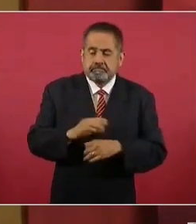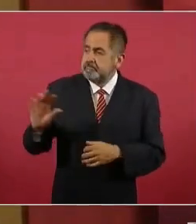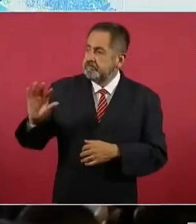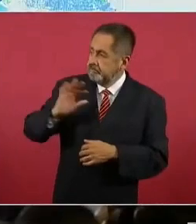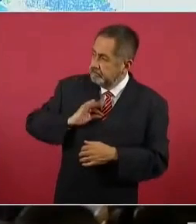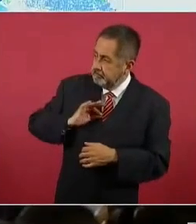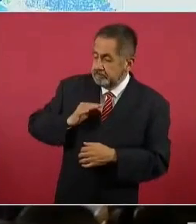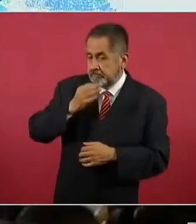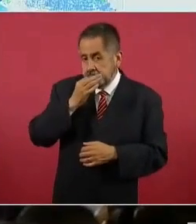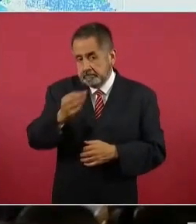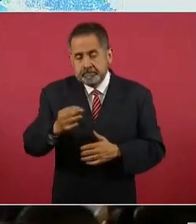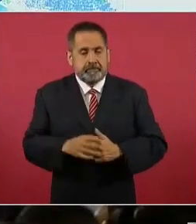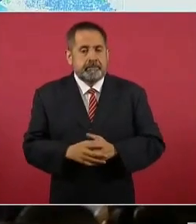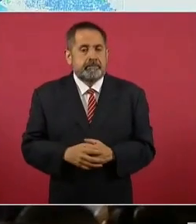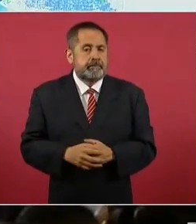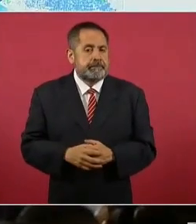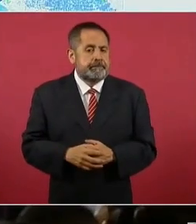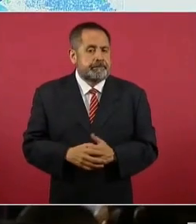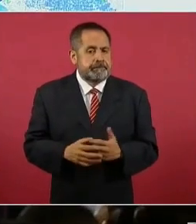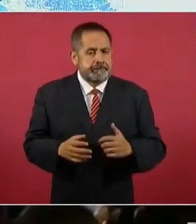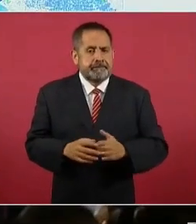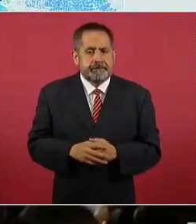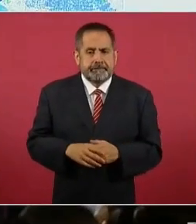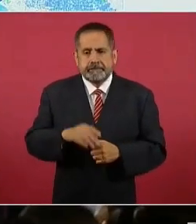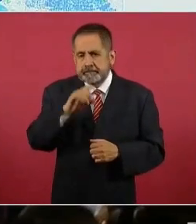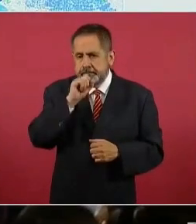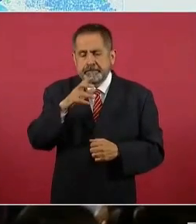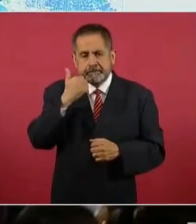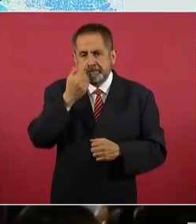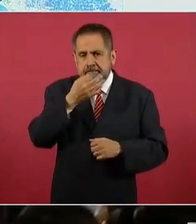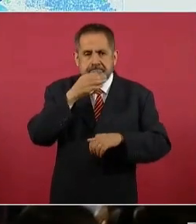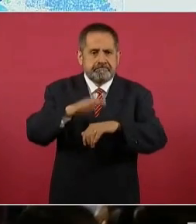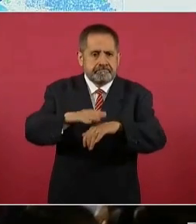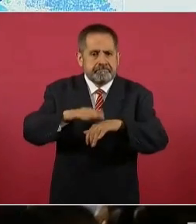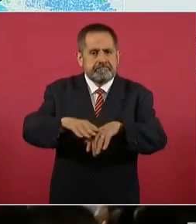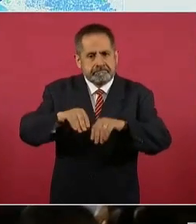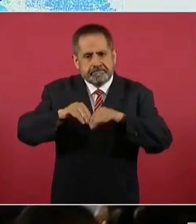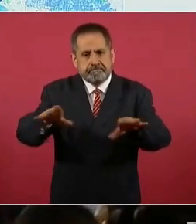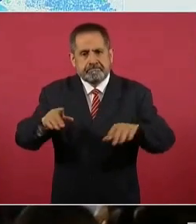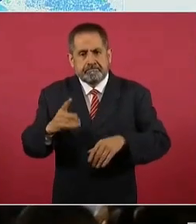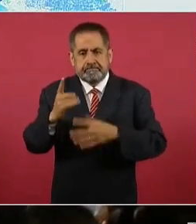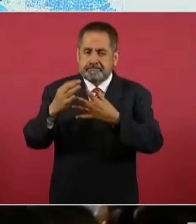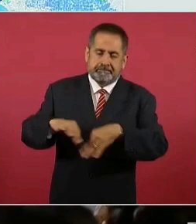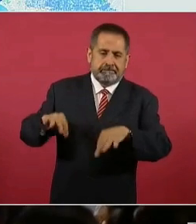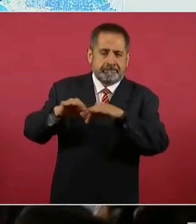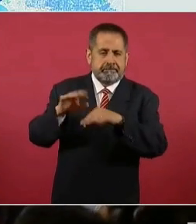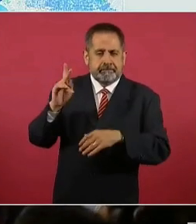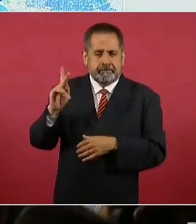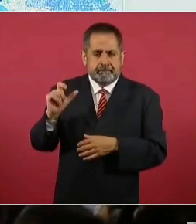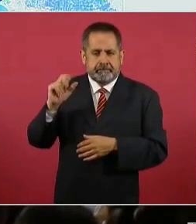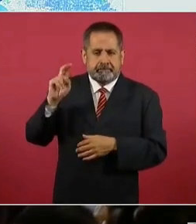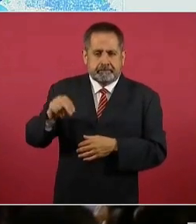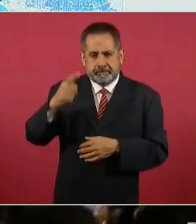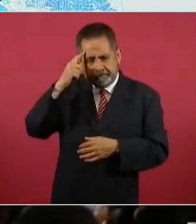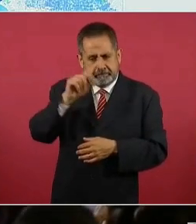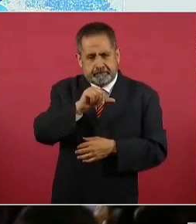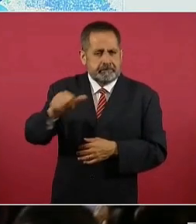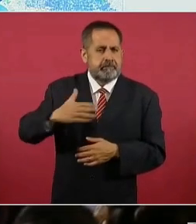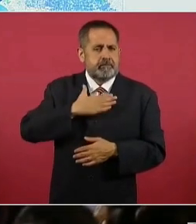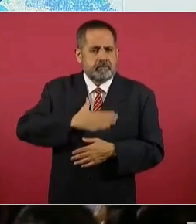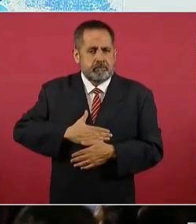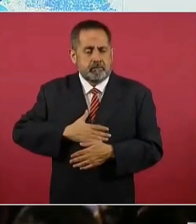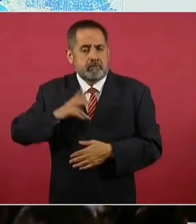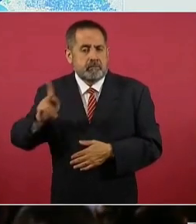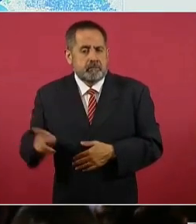proporcionado también este queremos informar con relación a este importante plan de justicia del pueblo